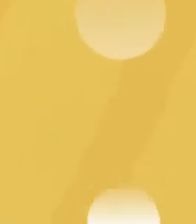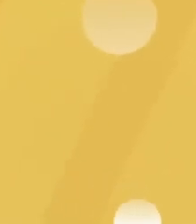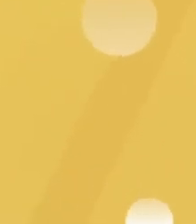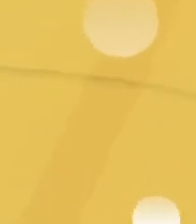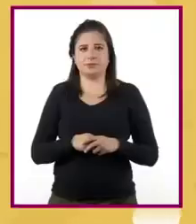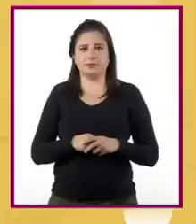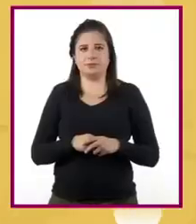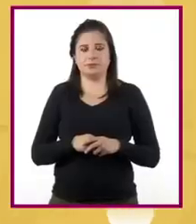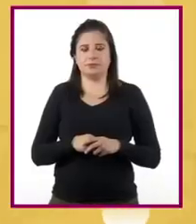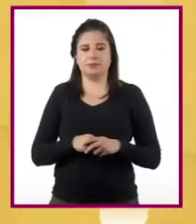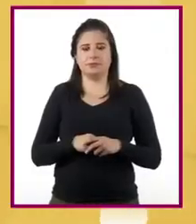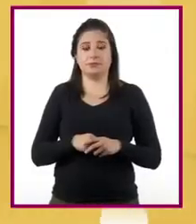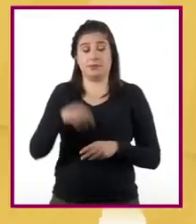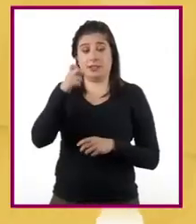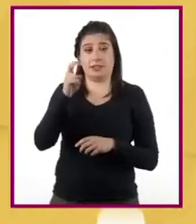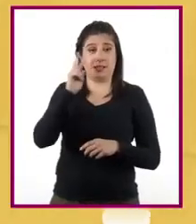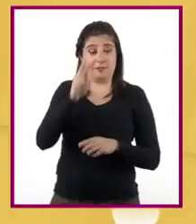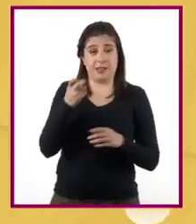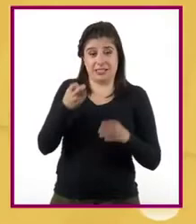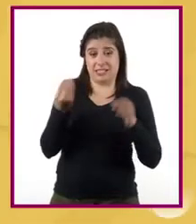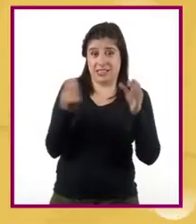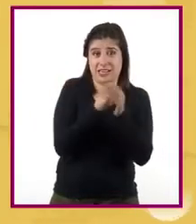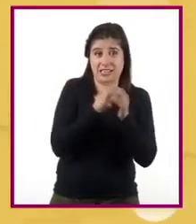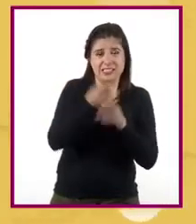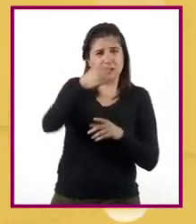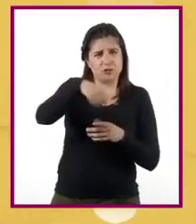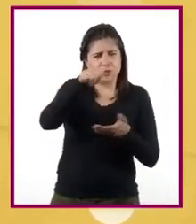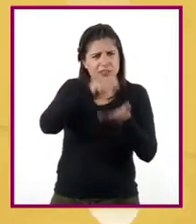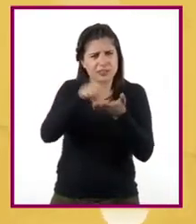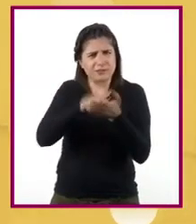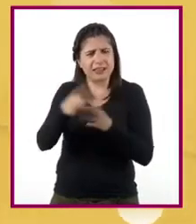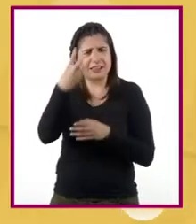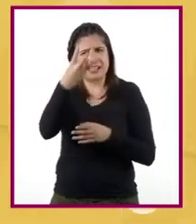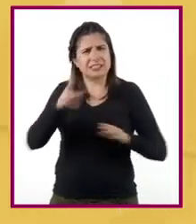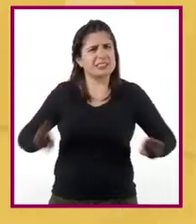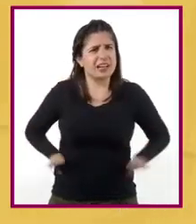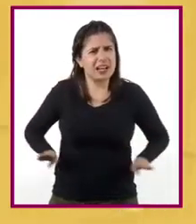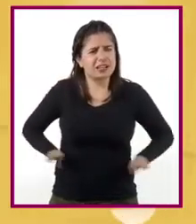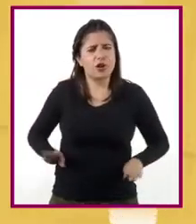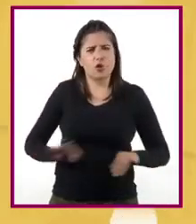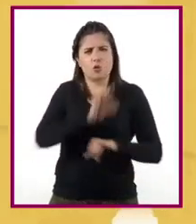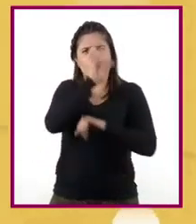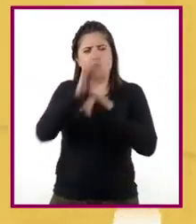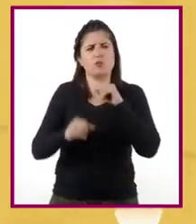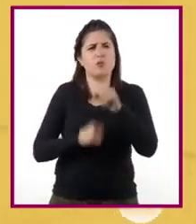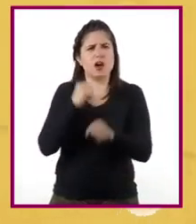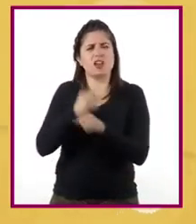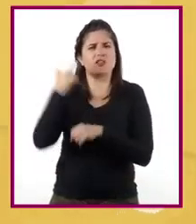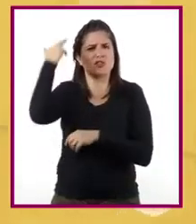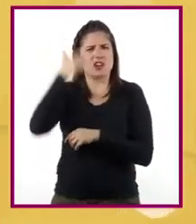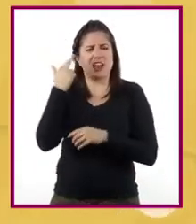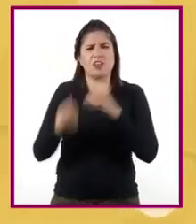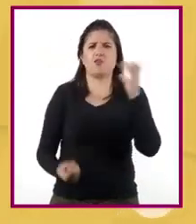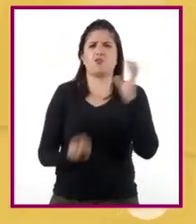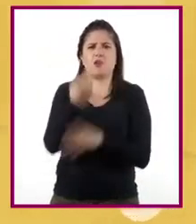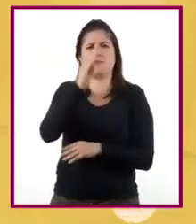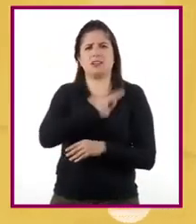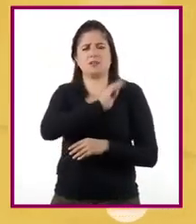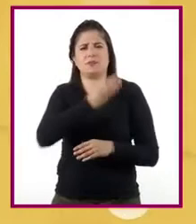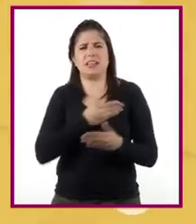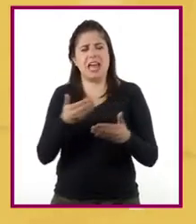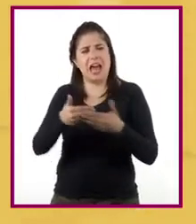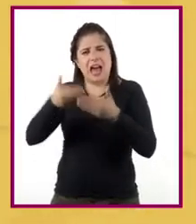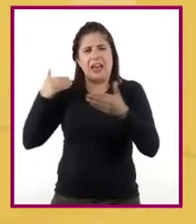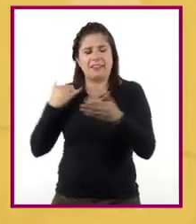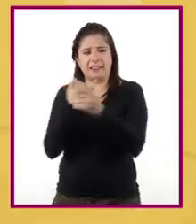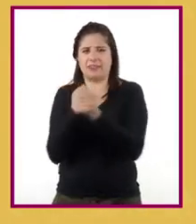A partir de lo que han visto en esta sesión, escriban 3 características de los últimos años del virreinato de la Nueva España antes